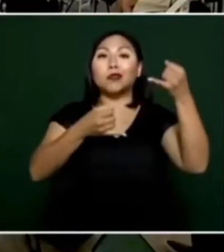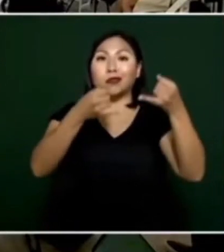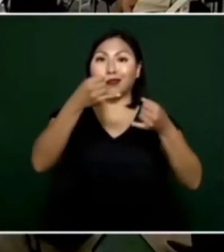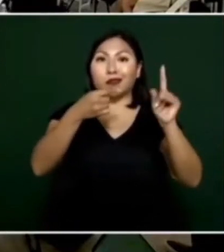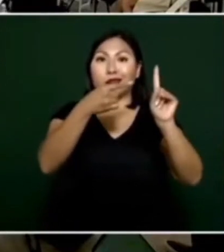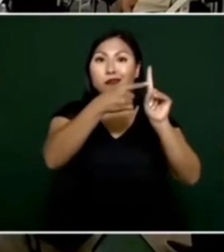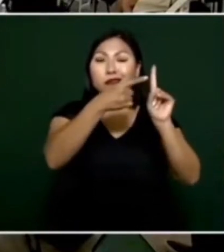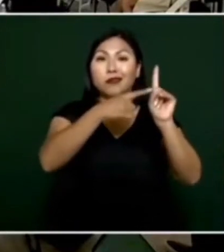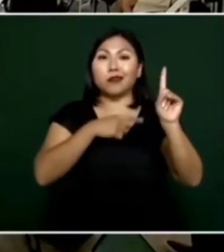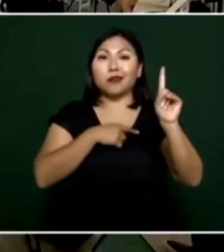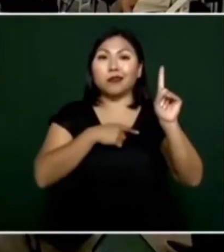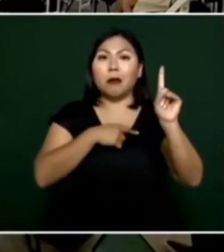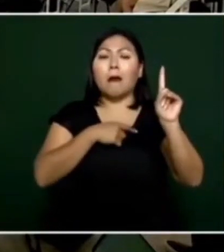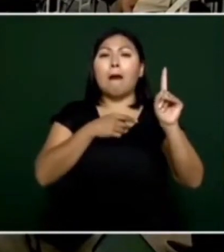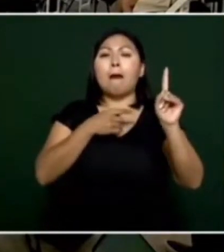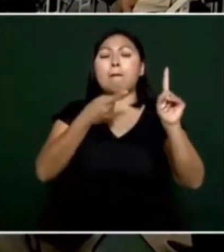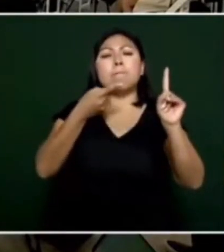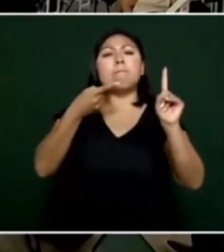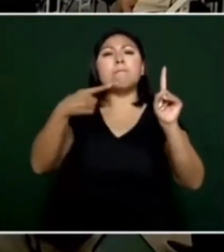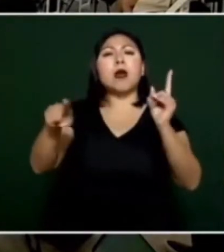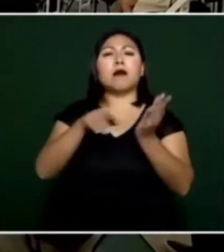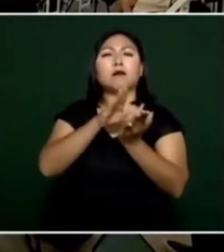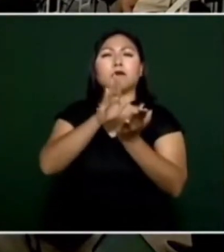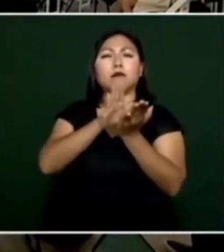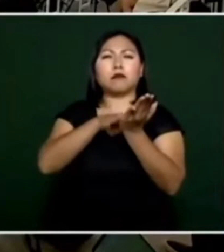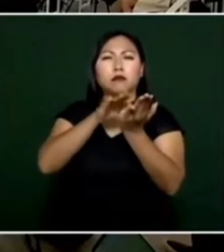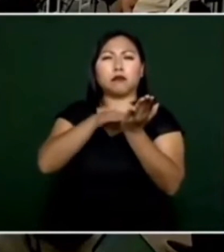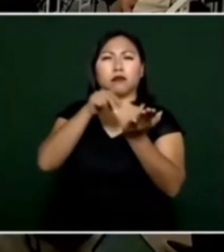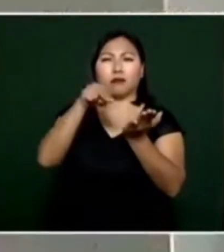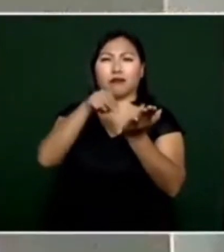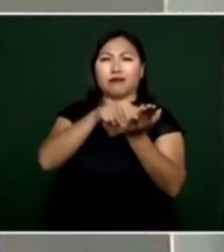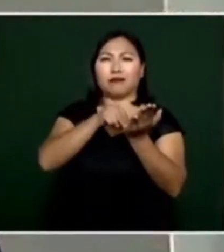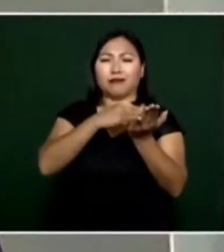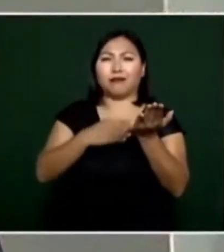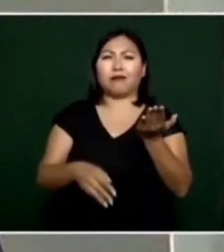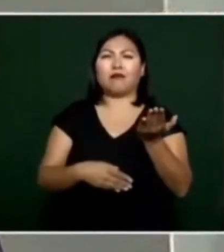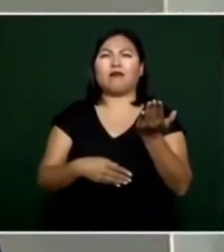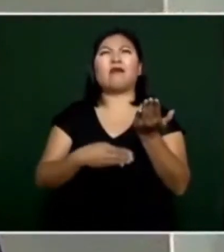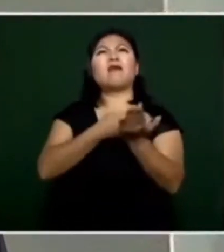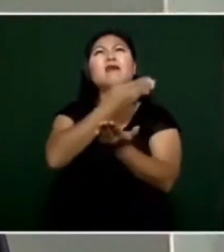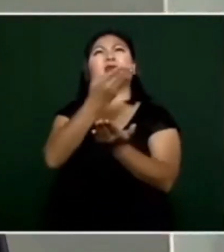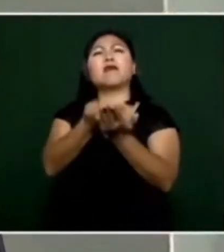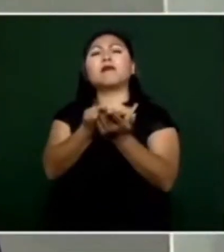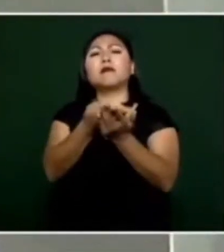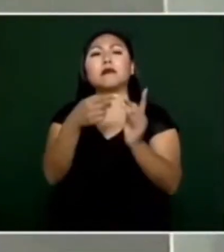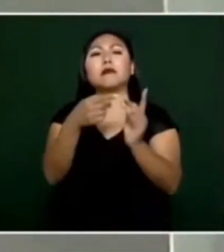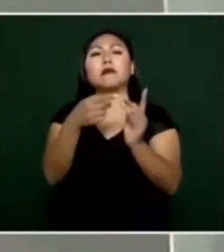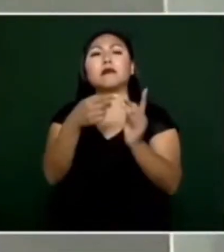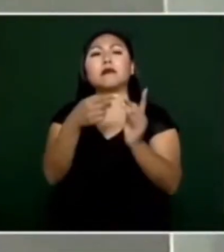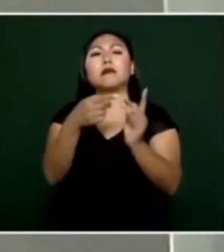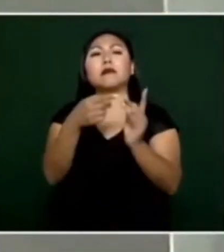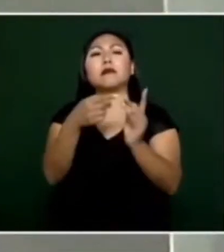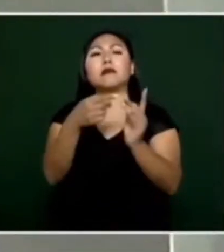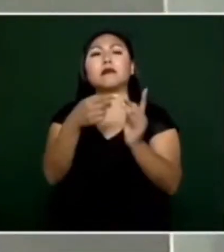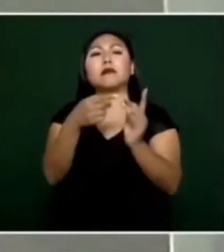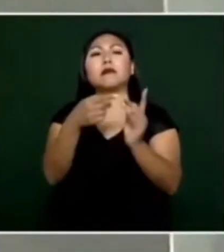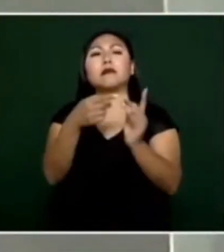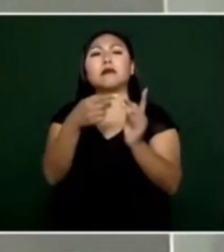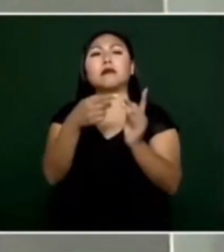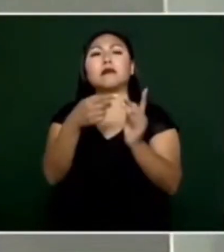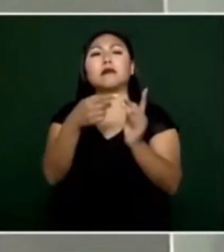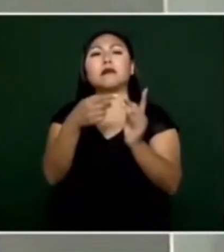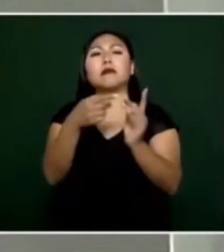Creo que la última que llegó fue que en 2 horas, ¿no? En 2